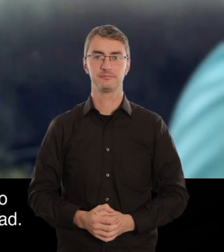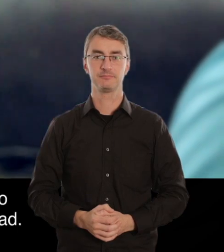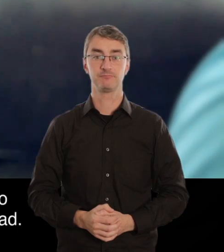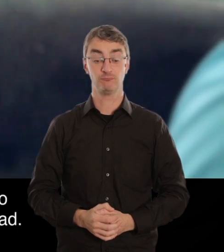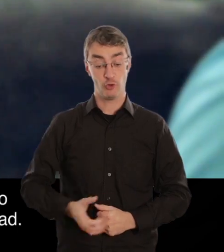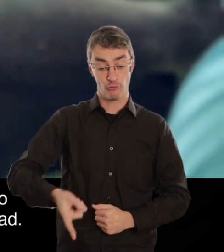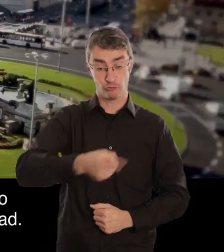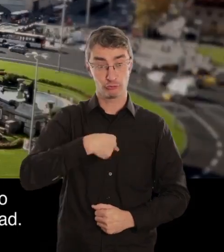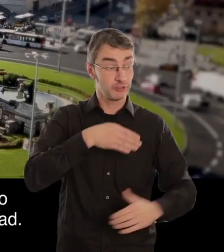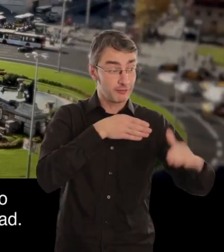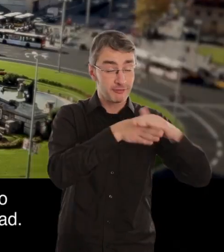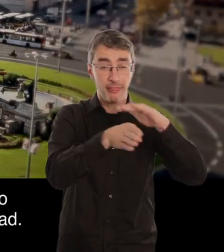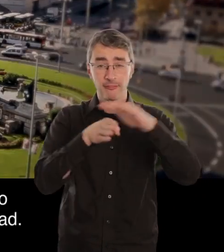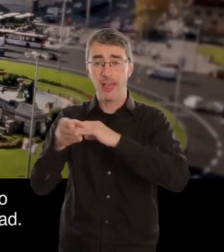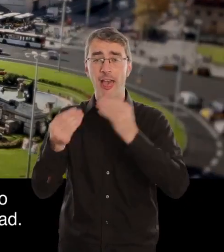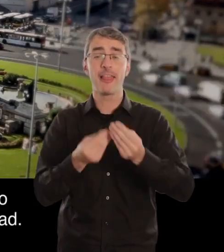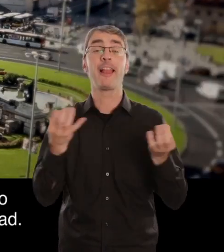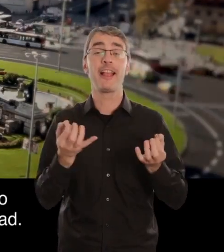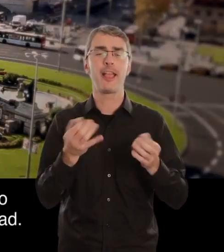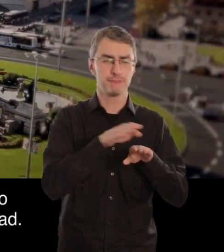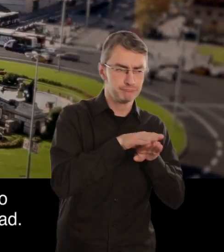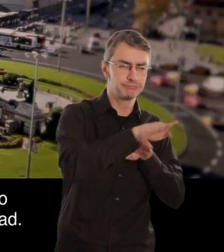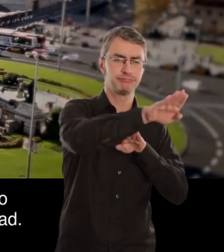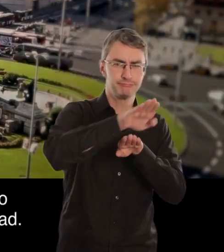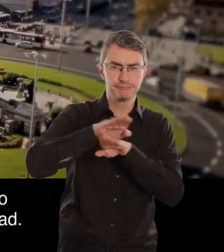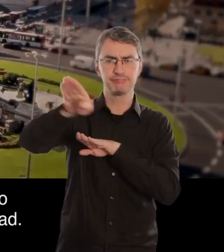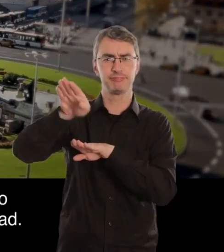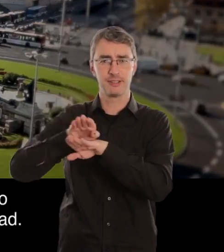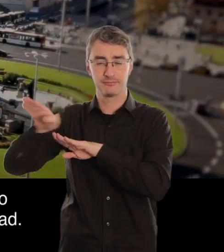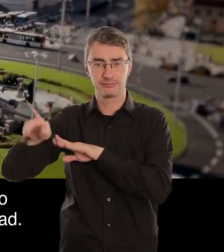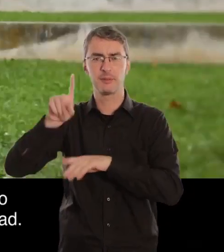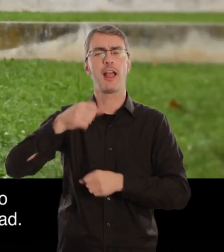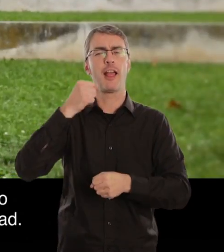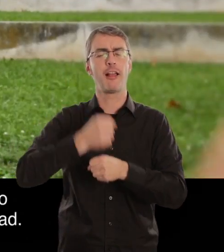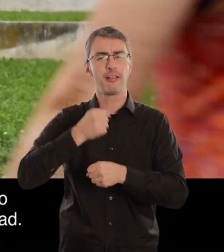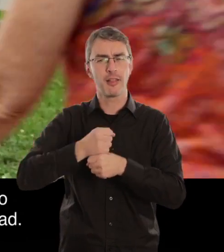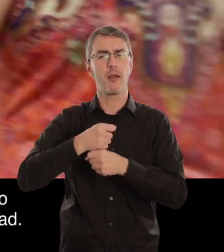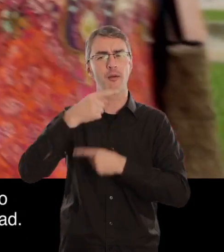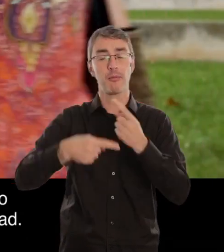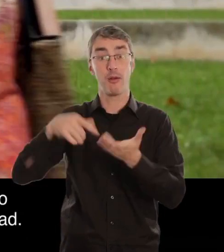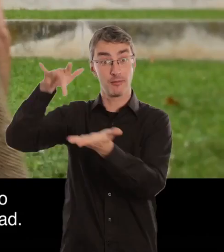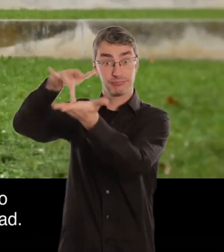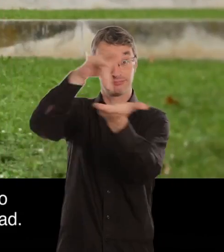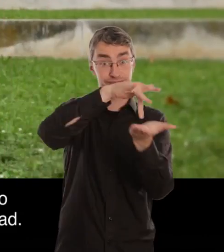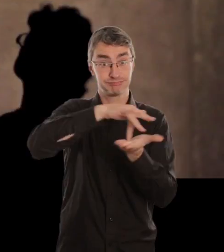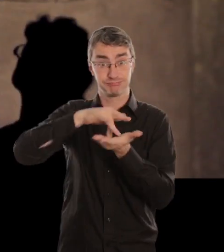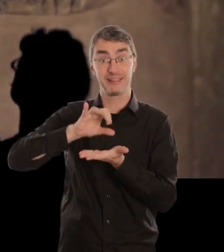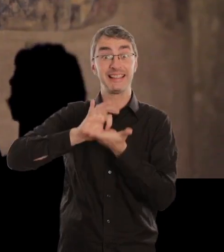Estamos añadiendo rampas en todos los accesos y trabajando para acondicionar todos los lugares y servicios de nuestra